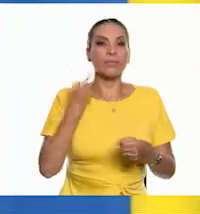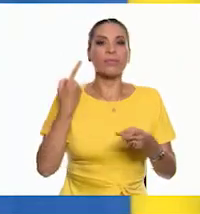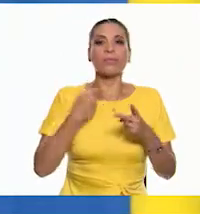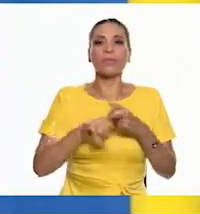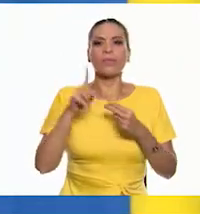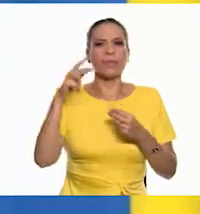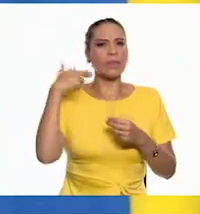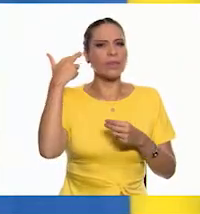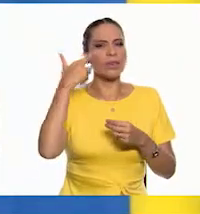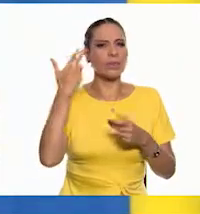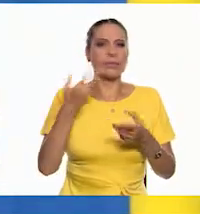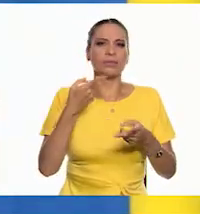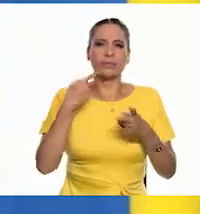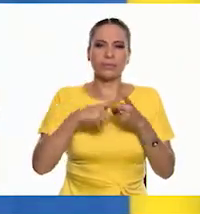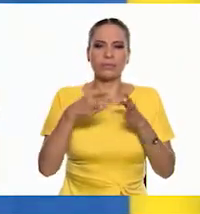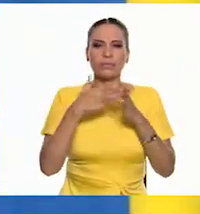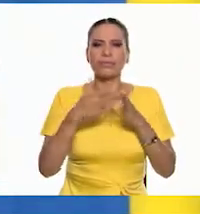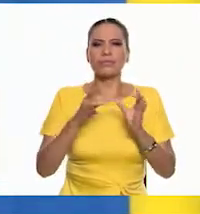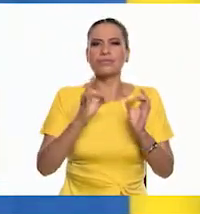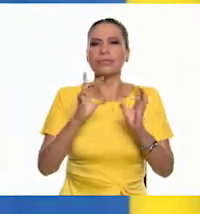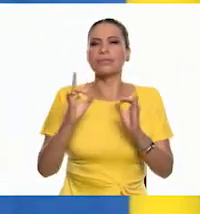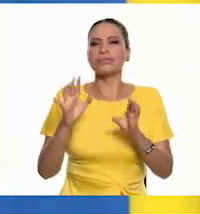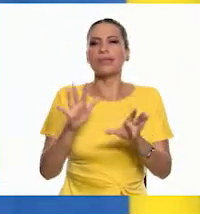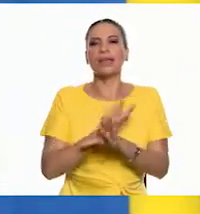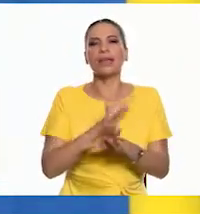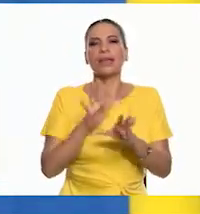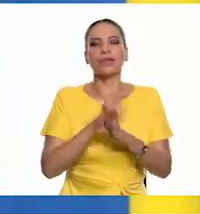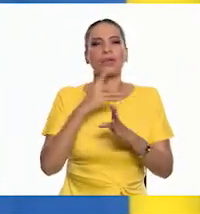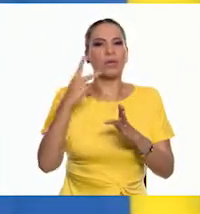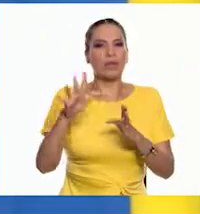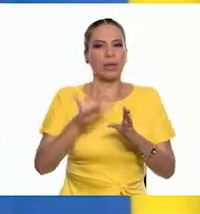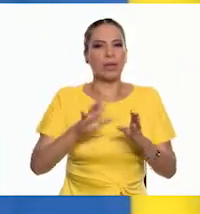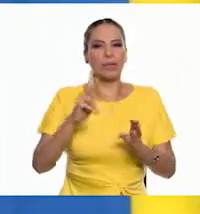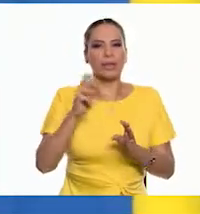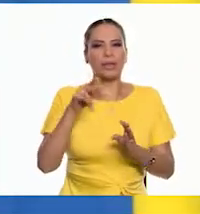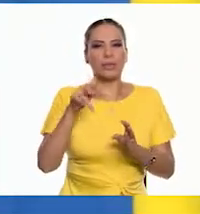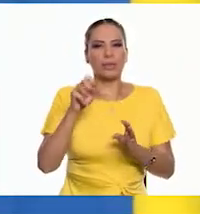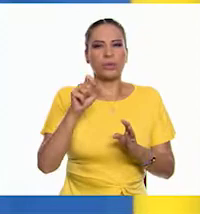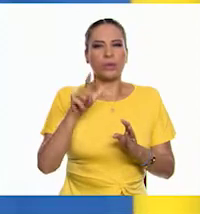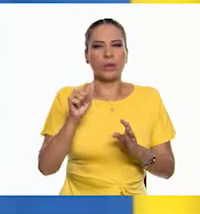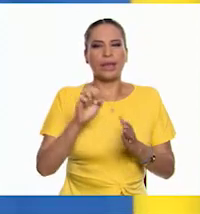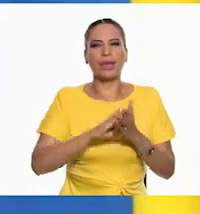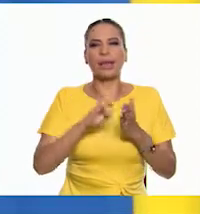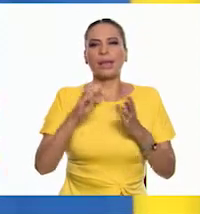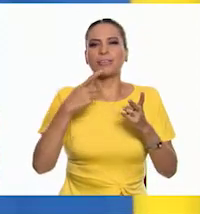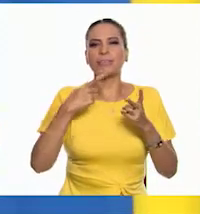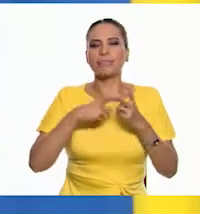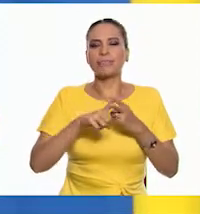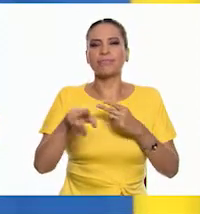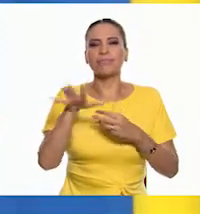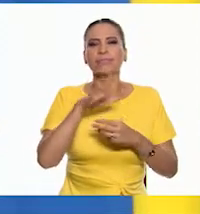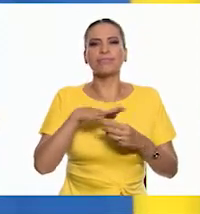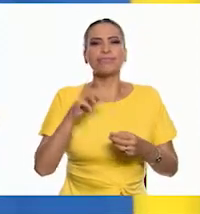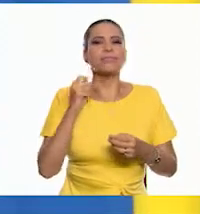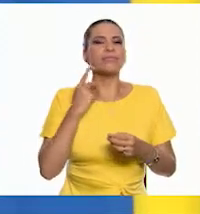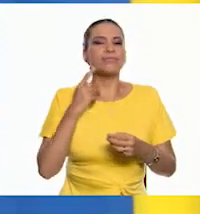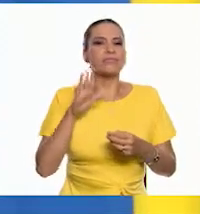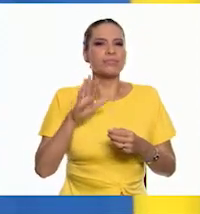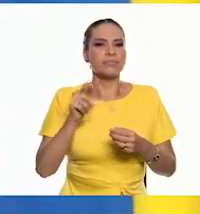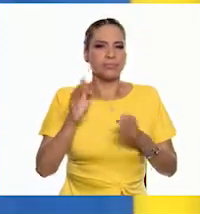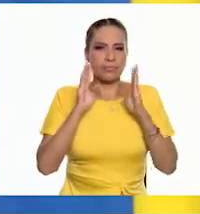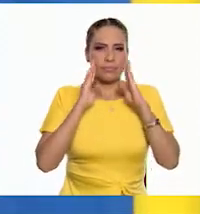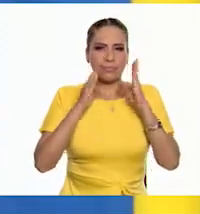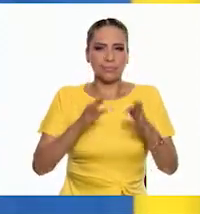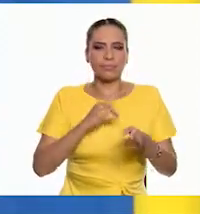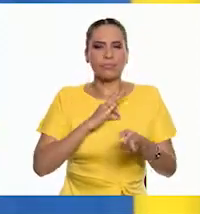su reinado comenzaron a ocurrir cambios en la península. Por ejemplo, comenzó una política centralista que